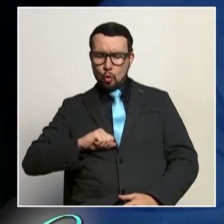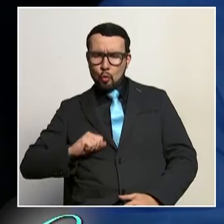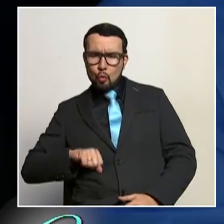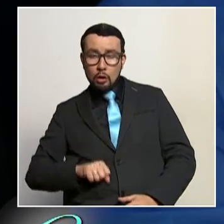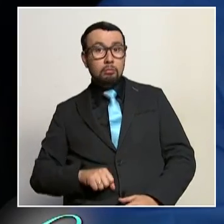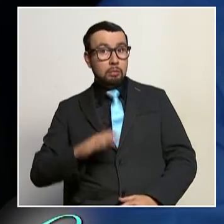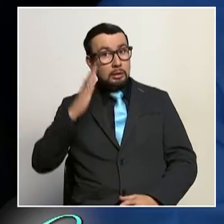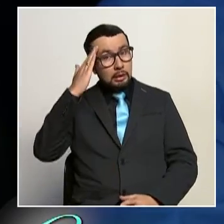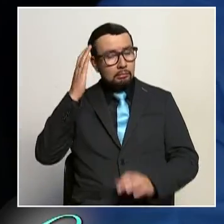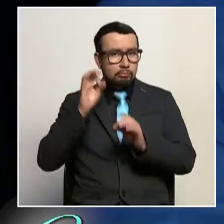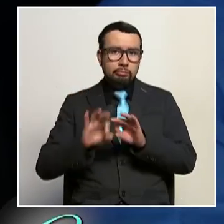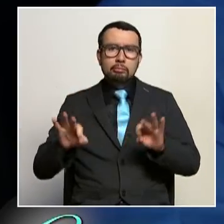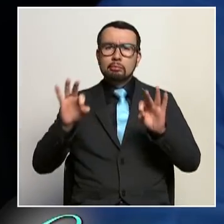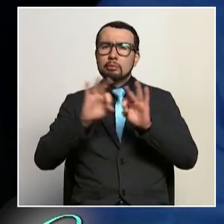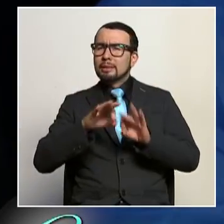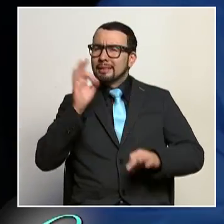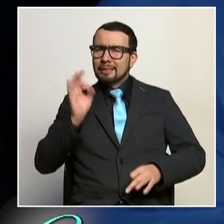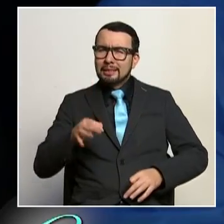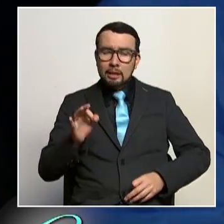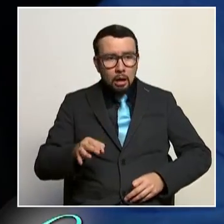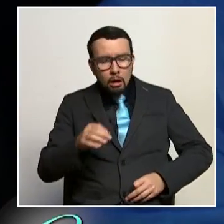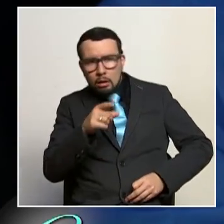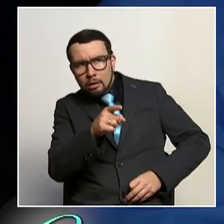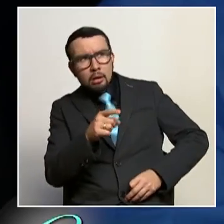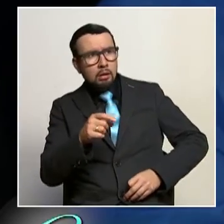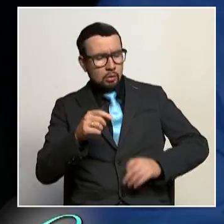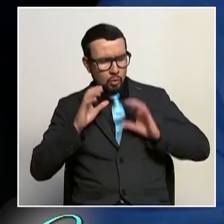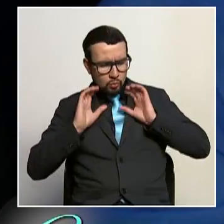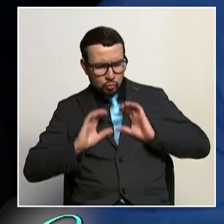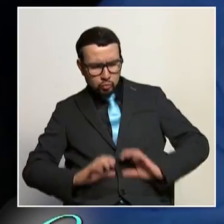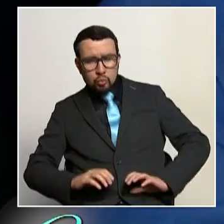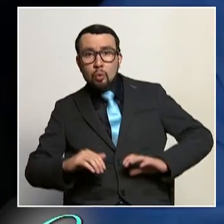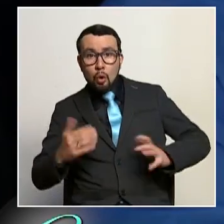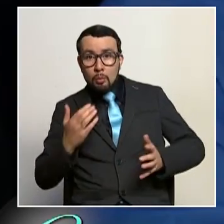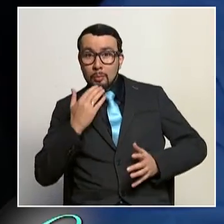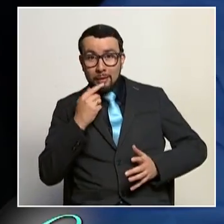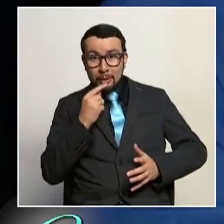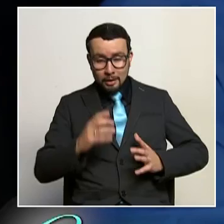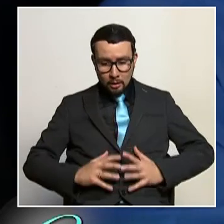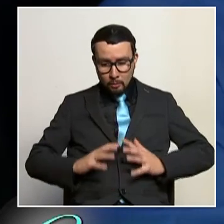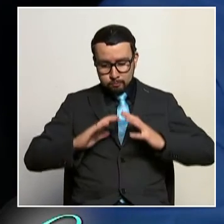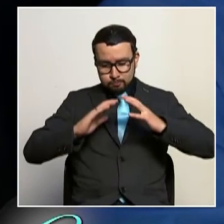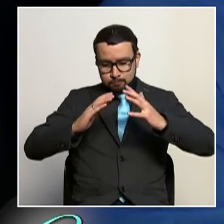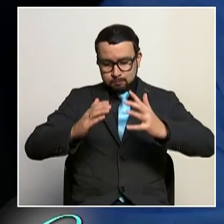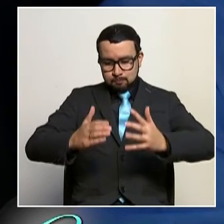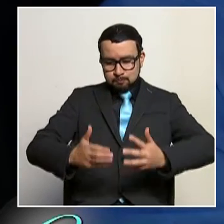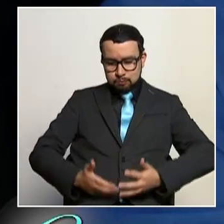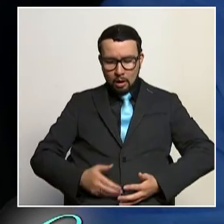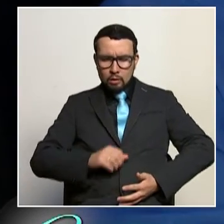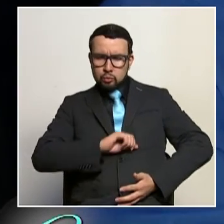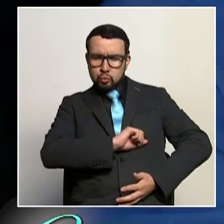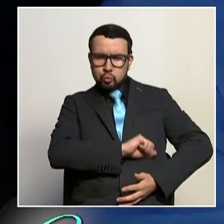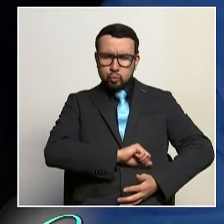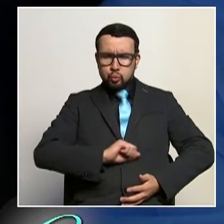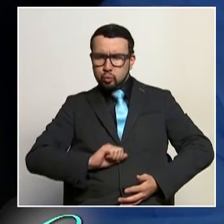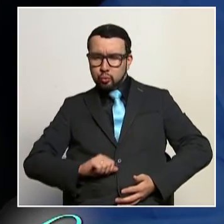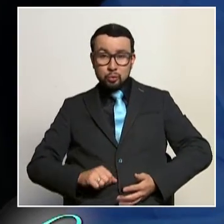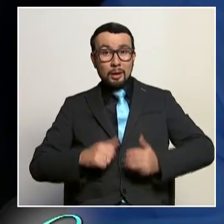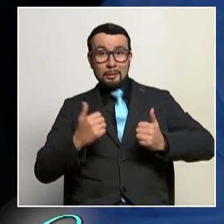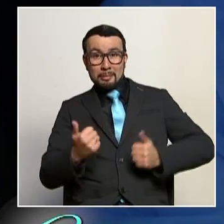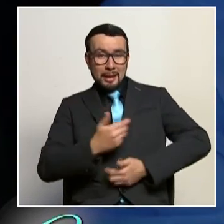examen indicativo siempre para estudiar cómo está el bienestar del feto. Sin embargo, la ecografía es utilizada no